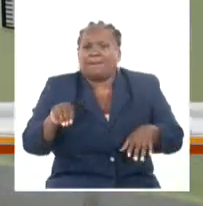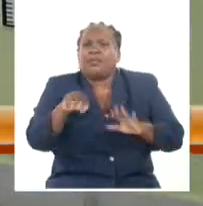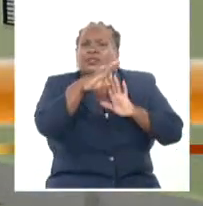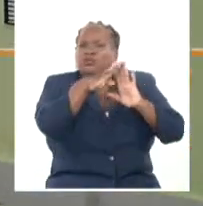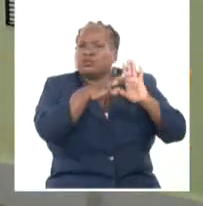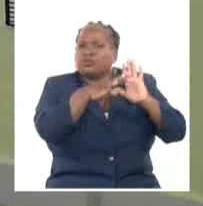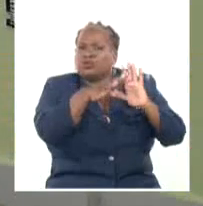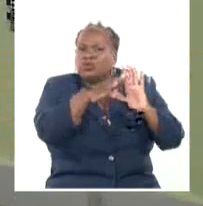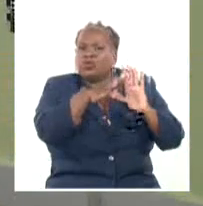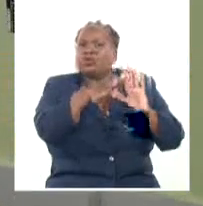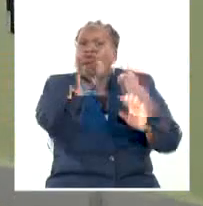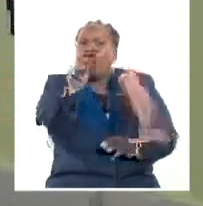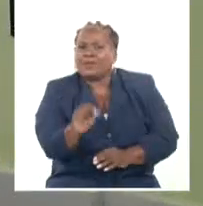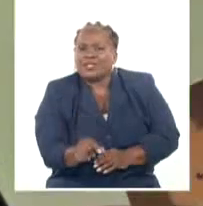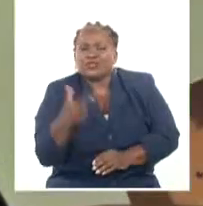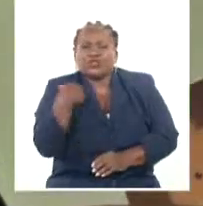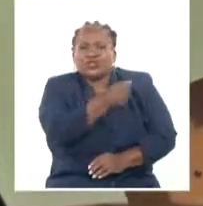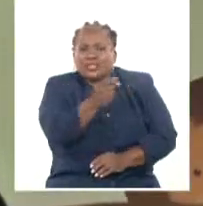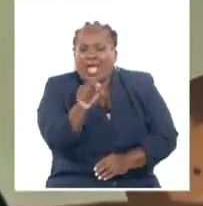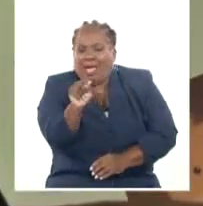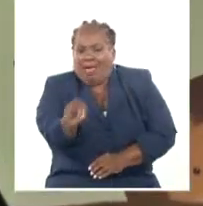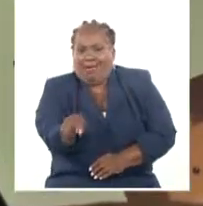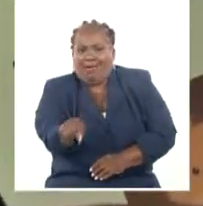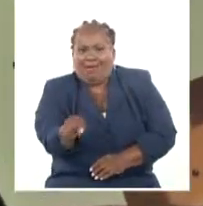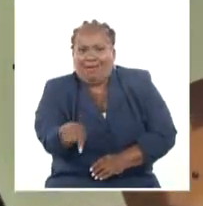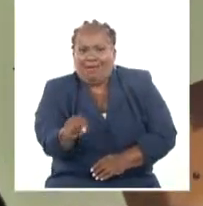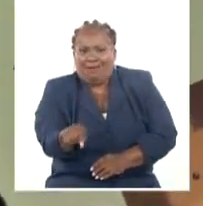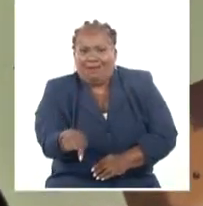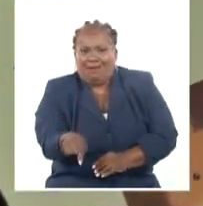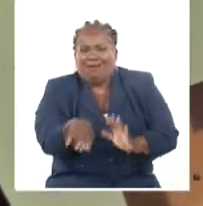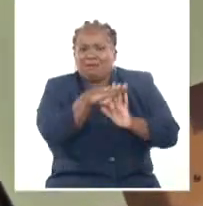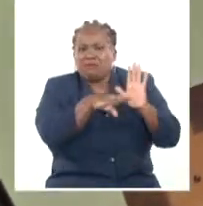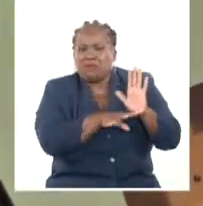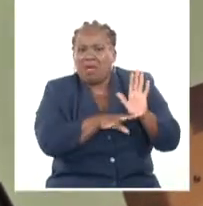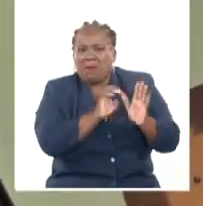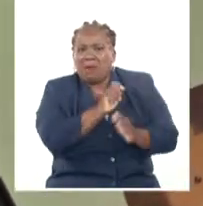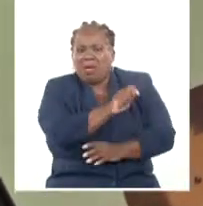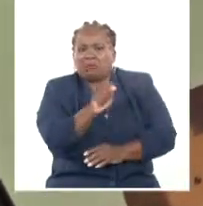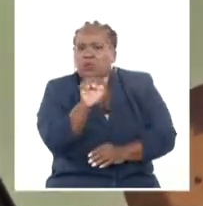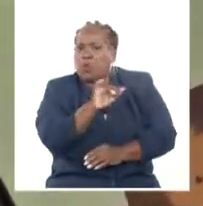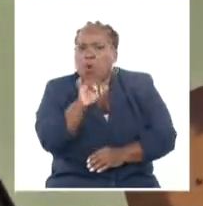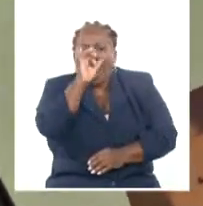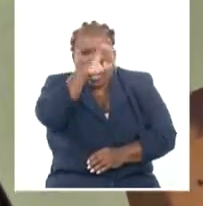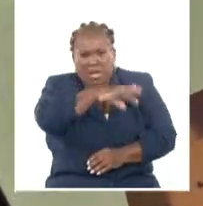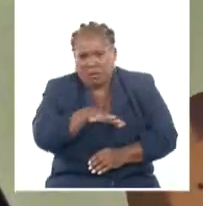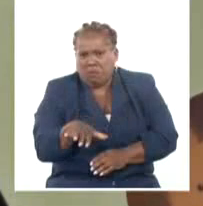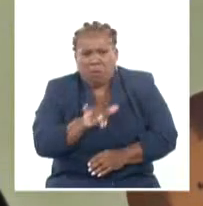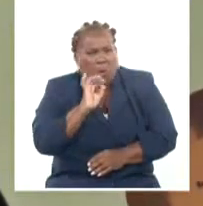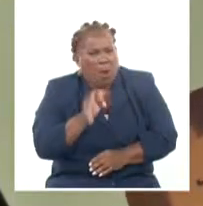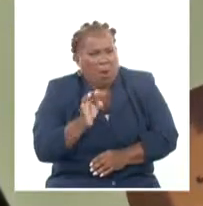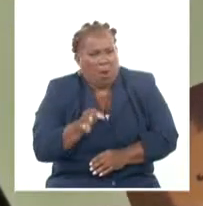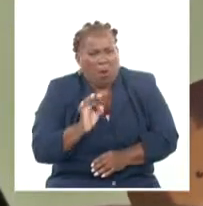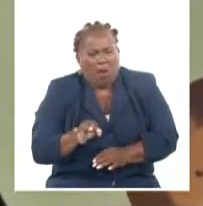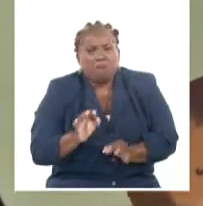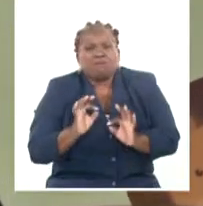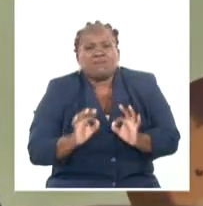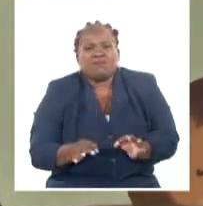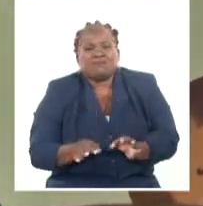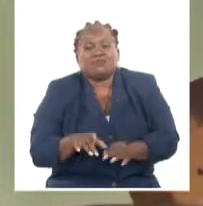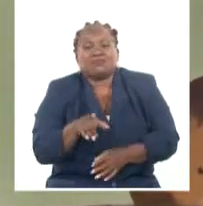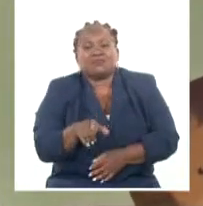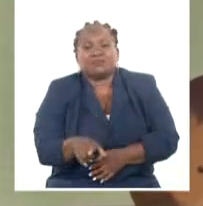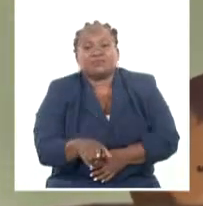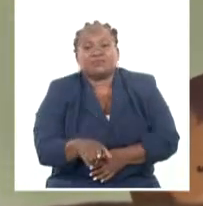metodológicas y el personal docente. El programa educativo es el mismo que en un círculo infantil. Por supuesto, entonces estamos